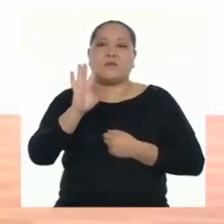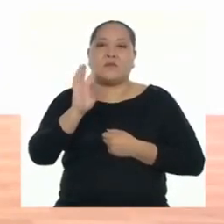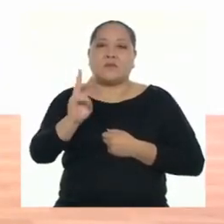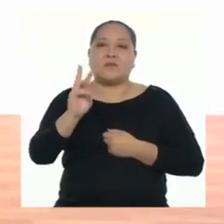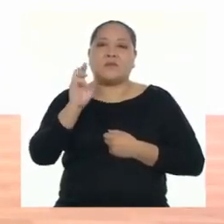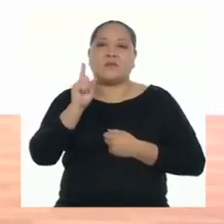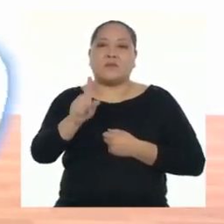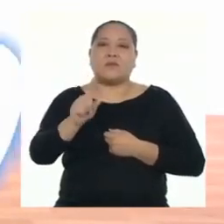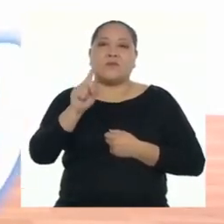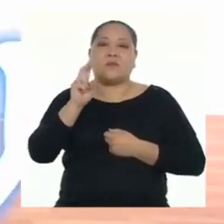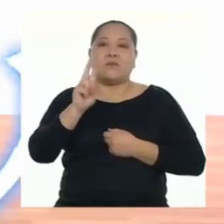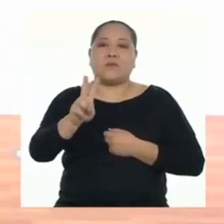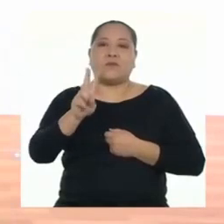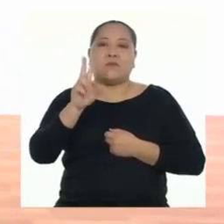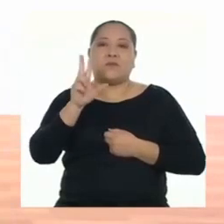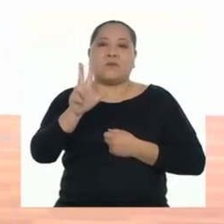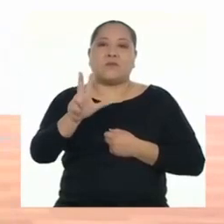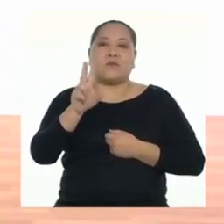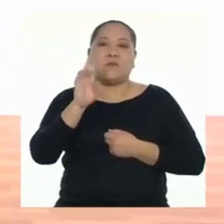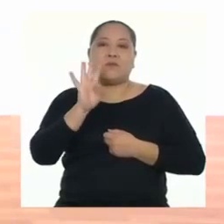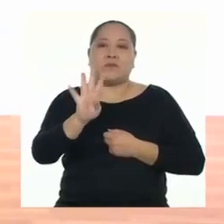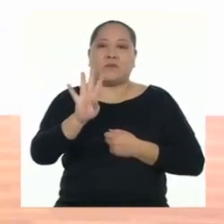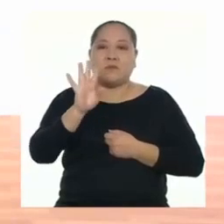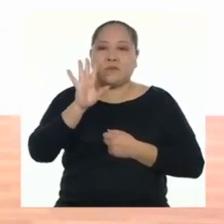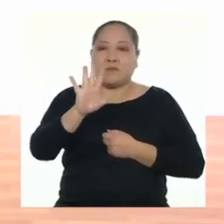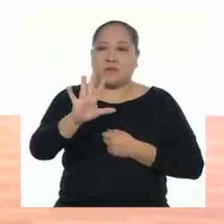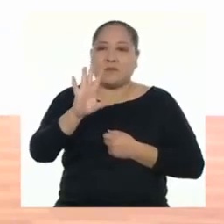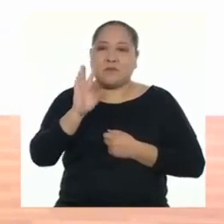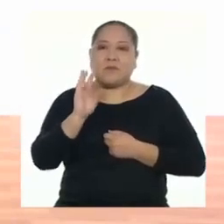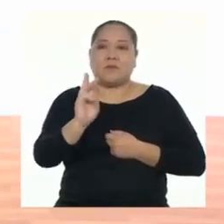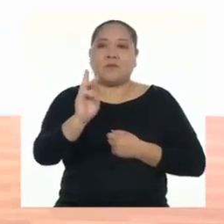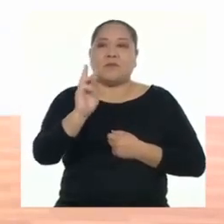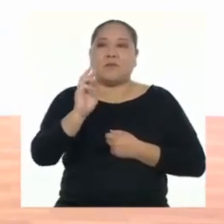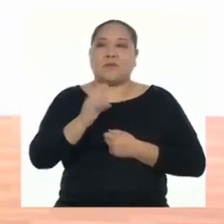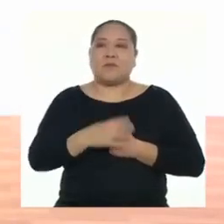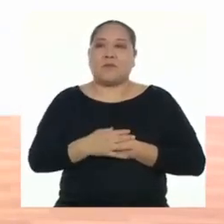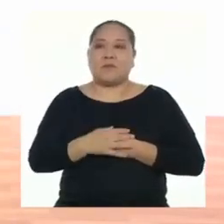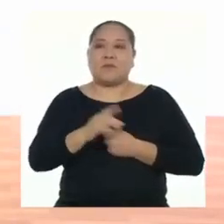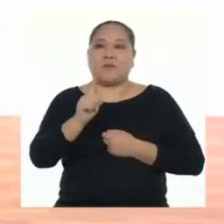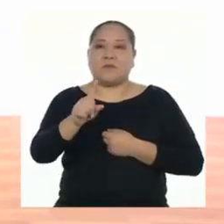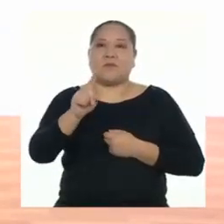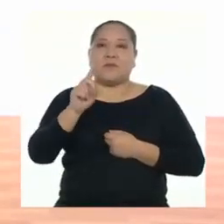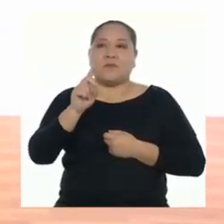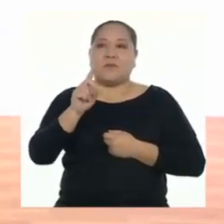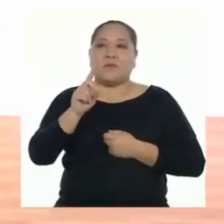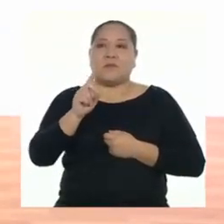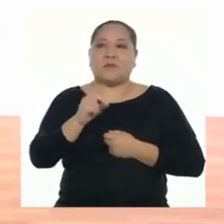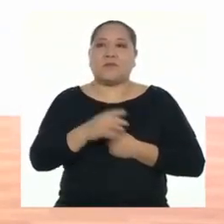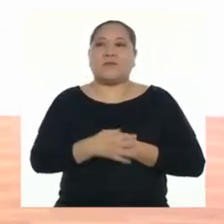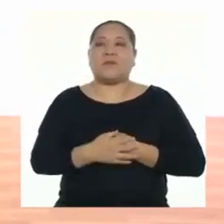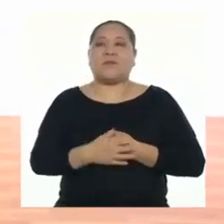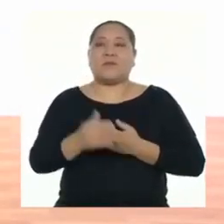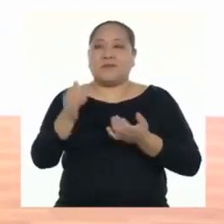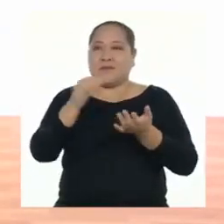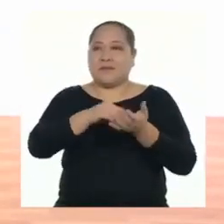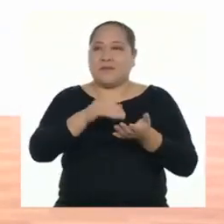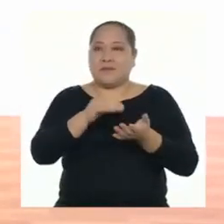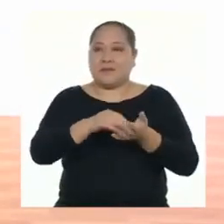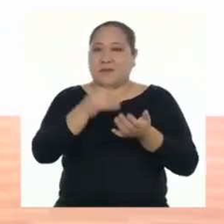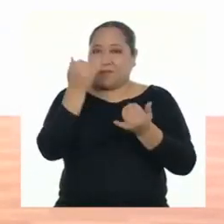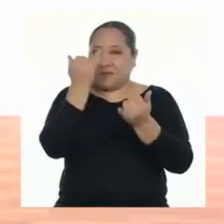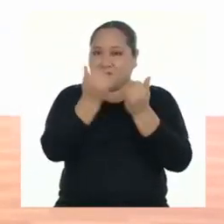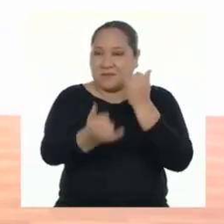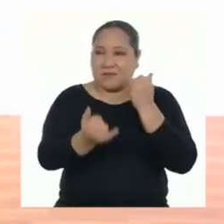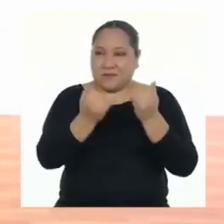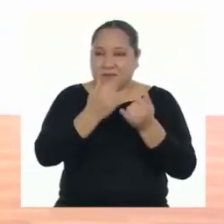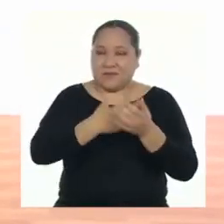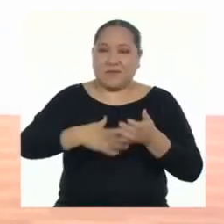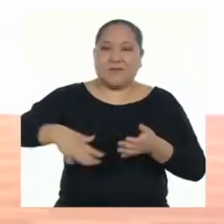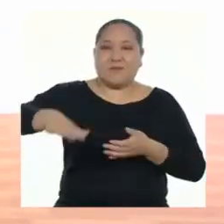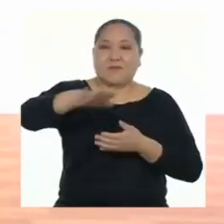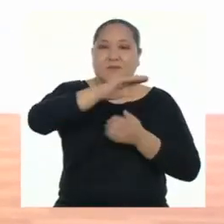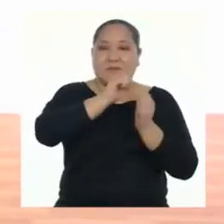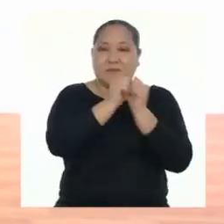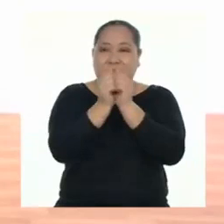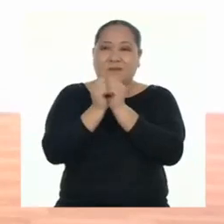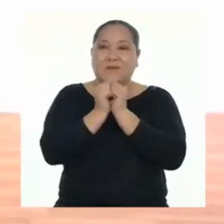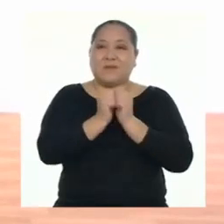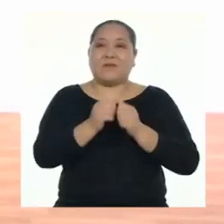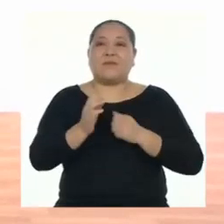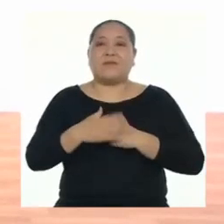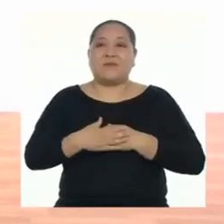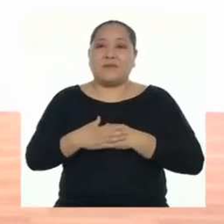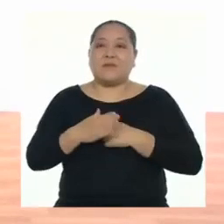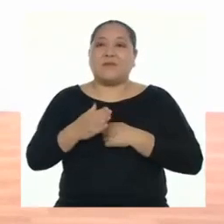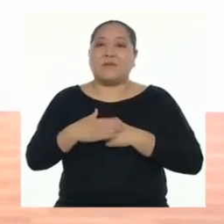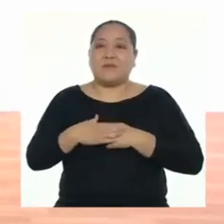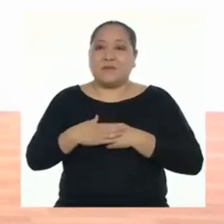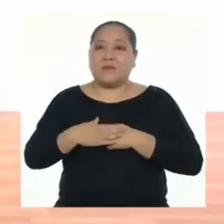4, 5, 6. Y 1, 2, 3, 4, 5, 6. Una vez más, la última. Vamos todos juntos.